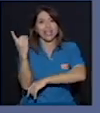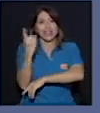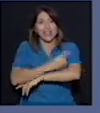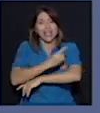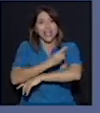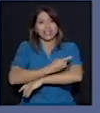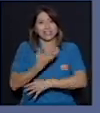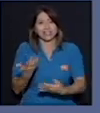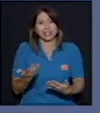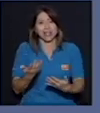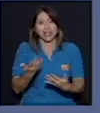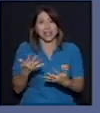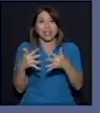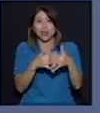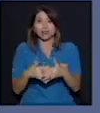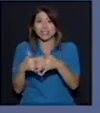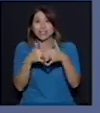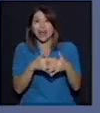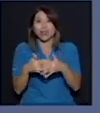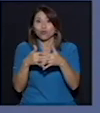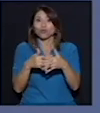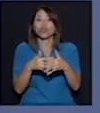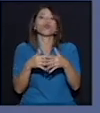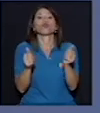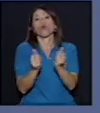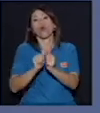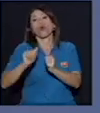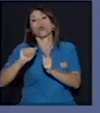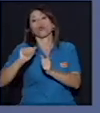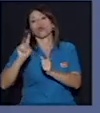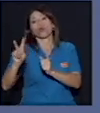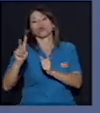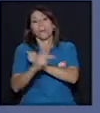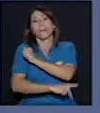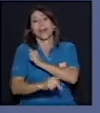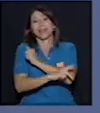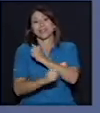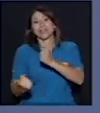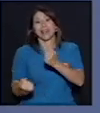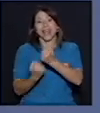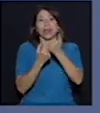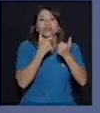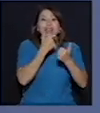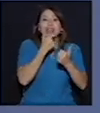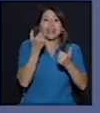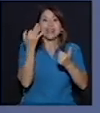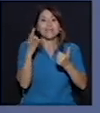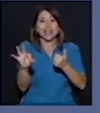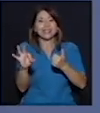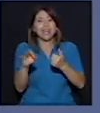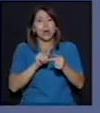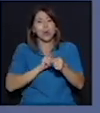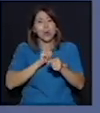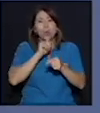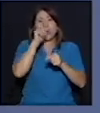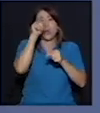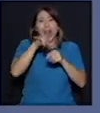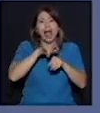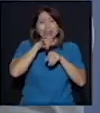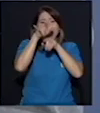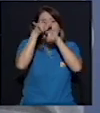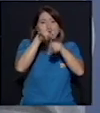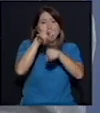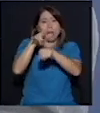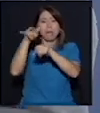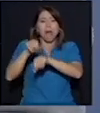que los Estados Unidos lanzó un ataque junto con dos aliados menores, Inglaterra y Francia, devastador, con precisión a